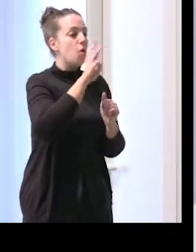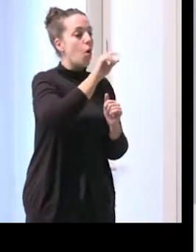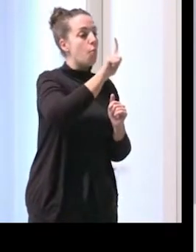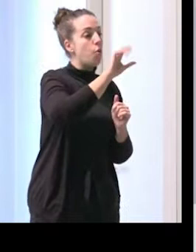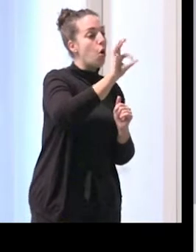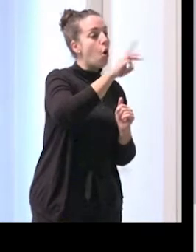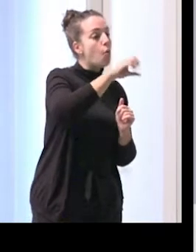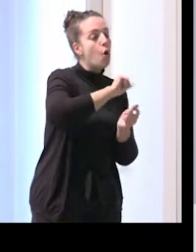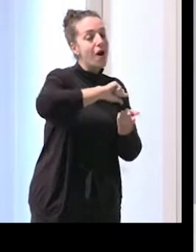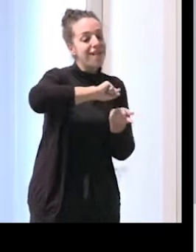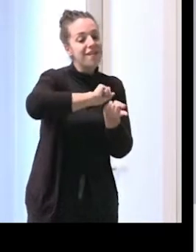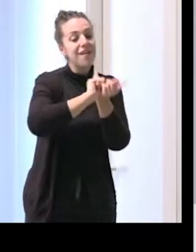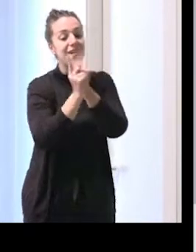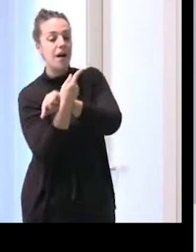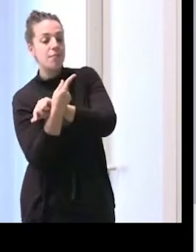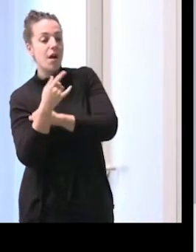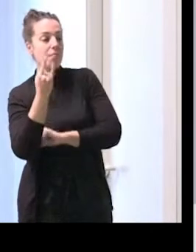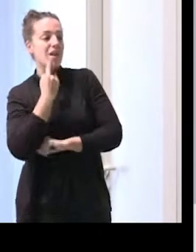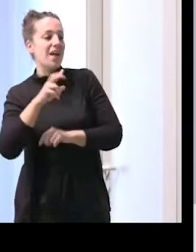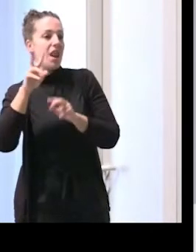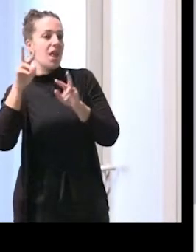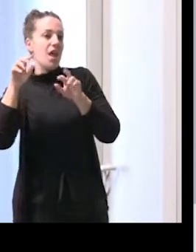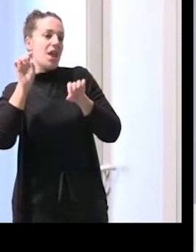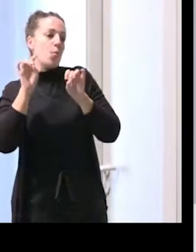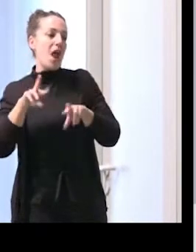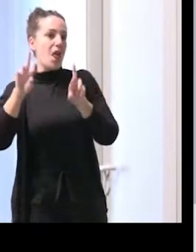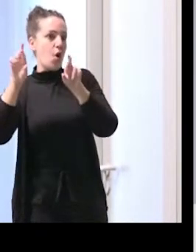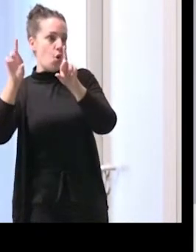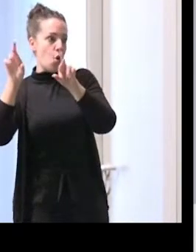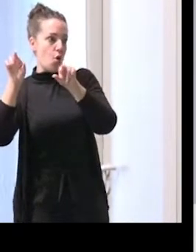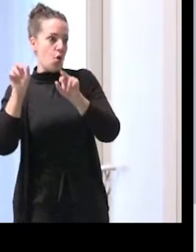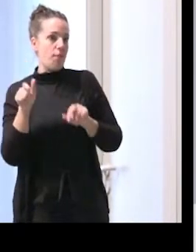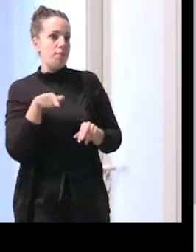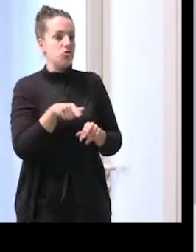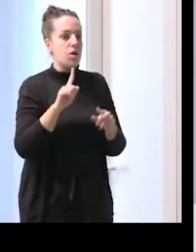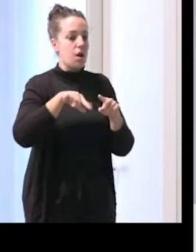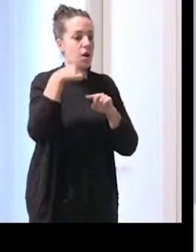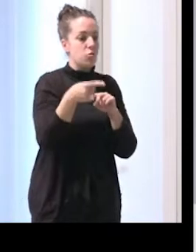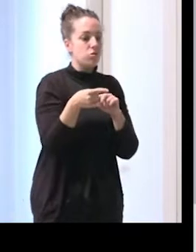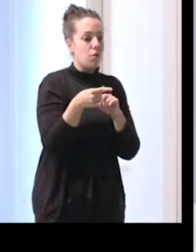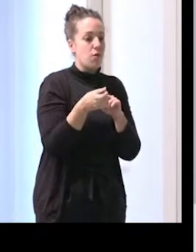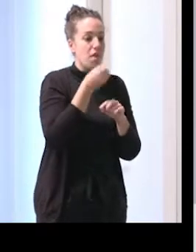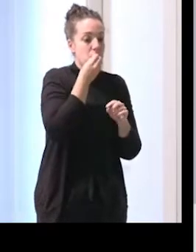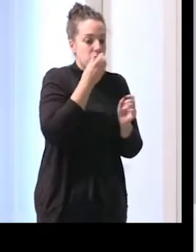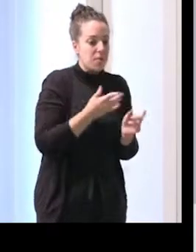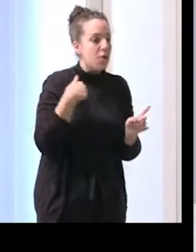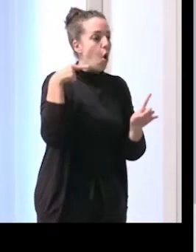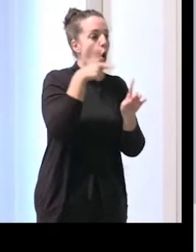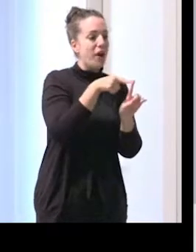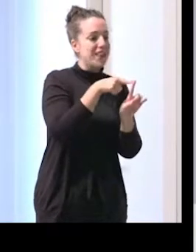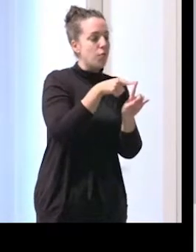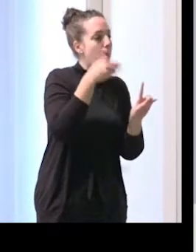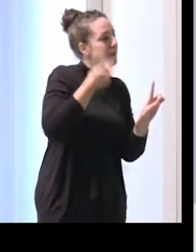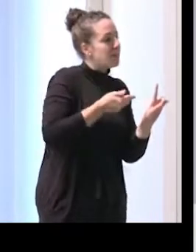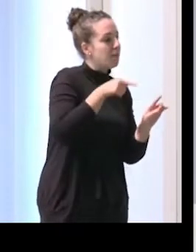metal noble como el oro. Pero ese era una consecuencia bienvenida, pero no el objetivo principal de la piedra filosofal. La